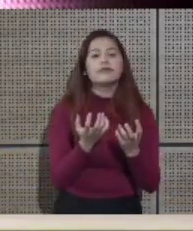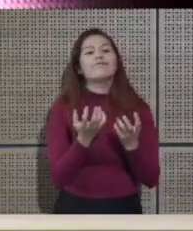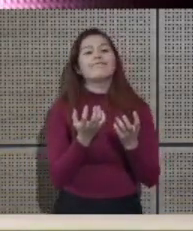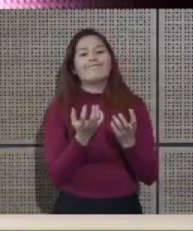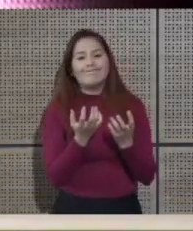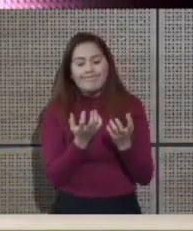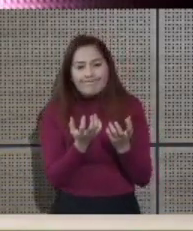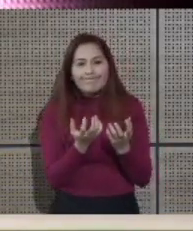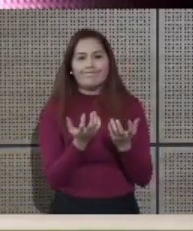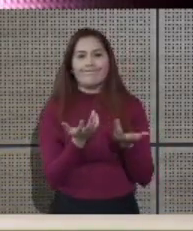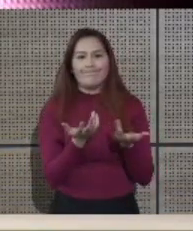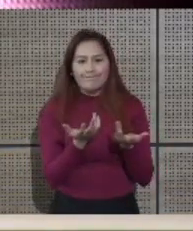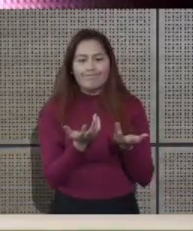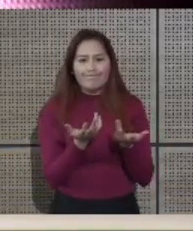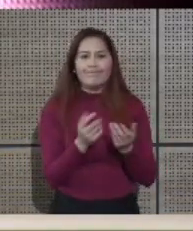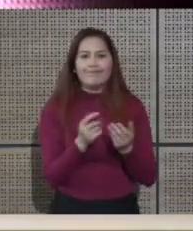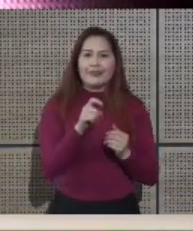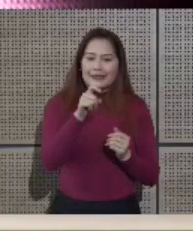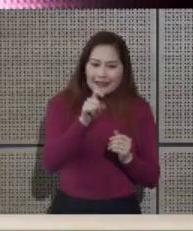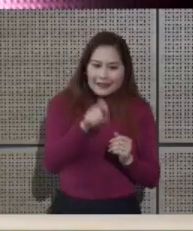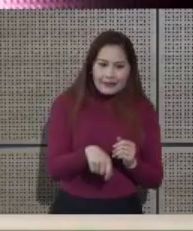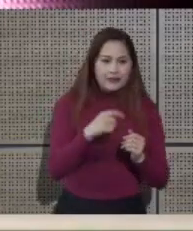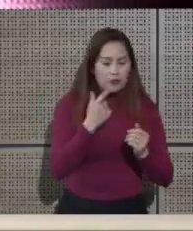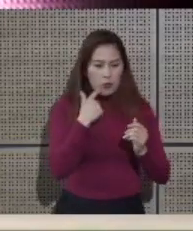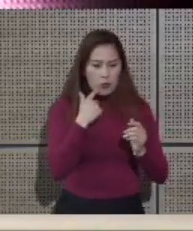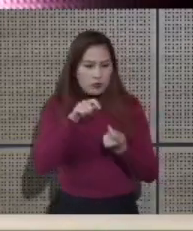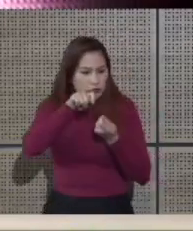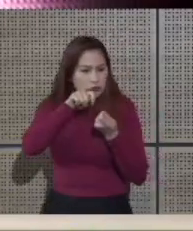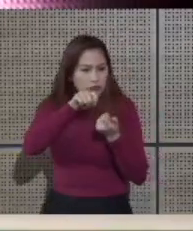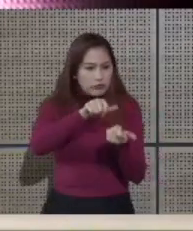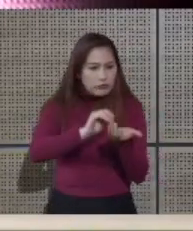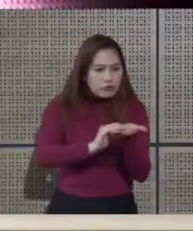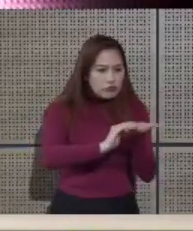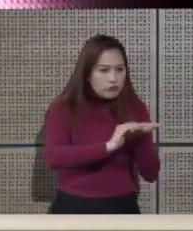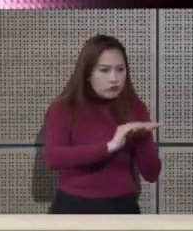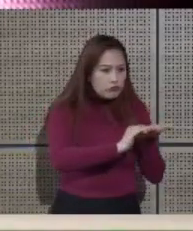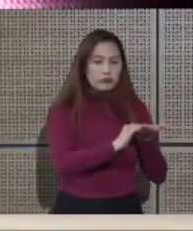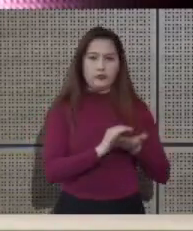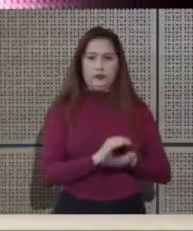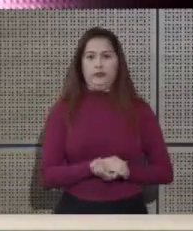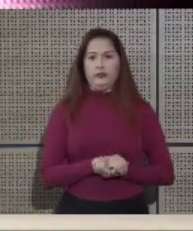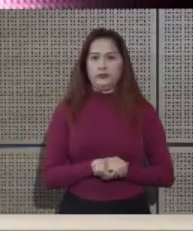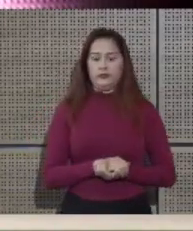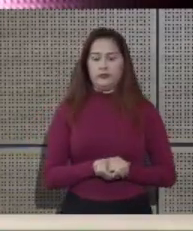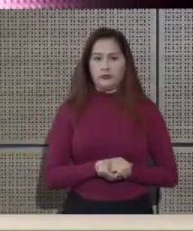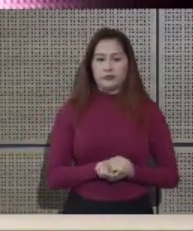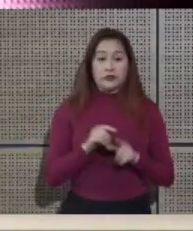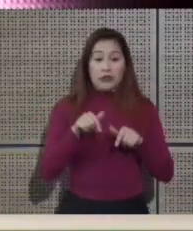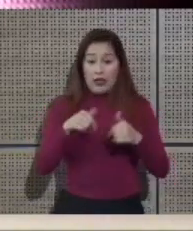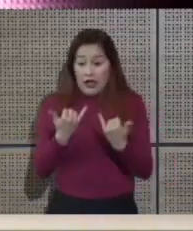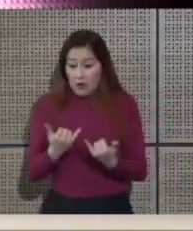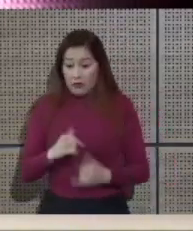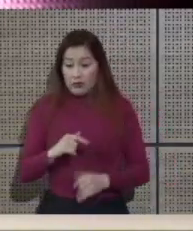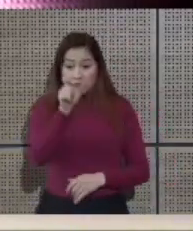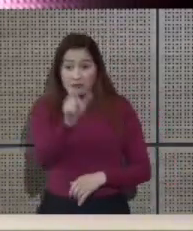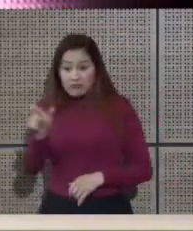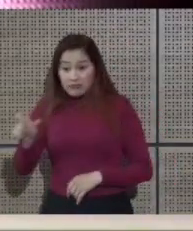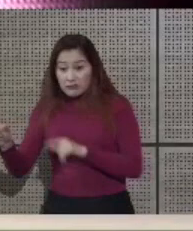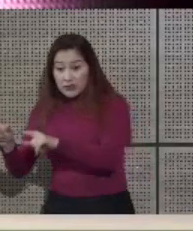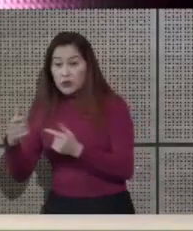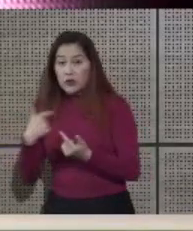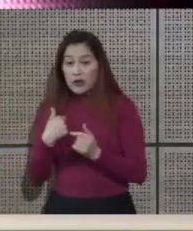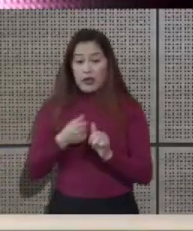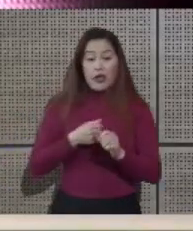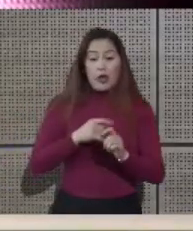producto, que es lo que llevaría a Colombia a pasar de un país de ingresos medios de 12 mil dólares per cápita de hoy a